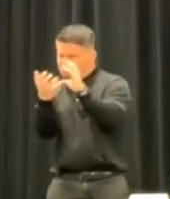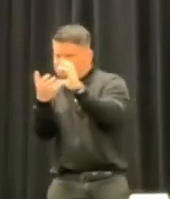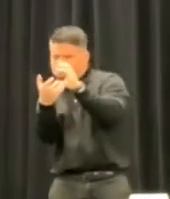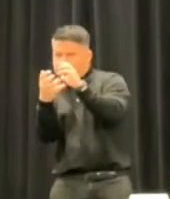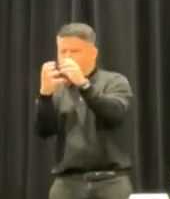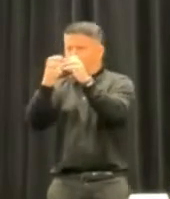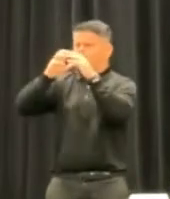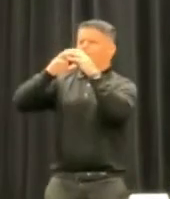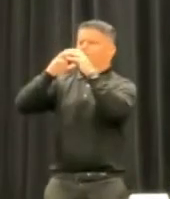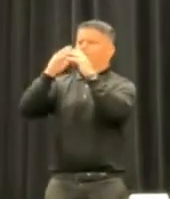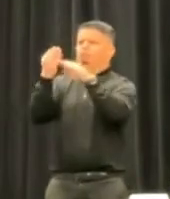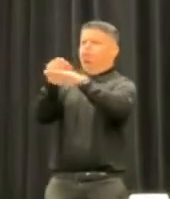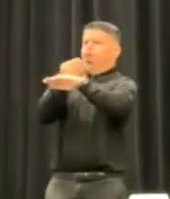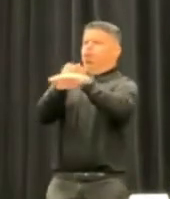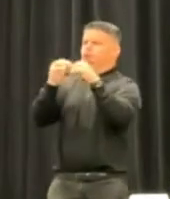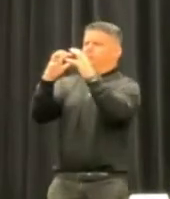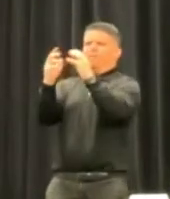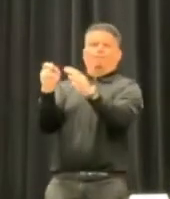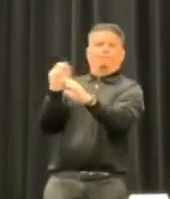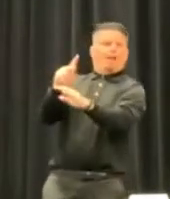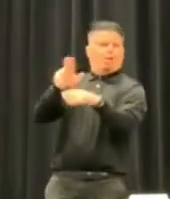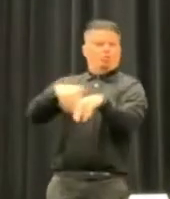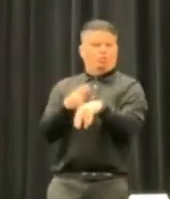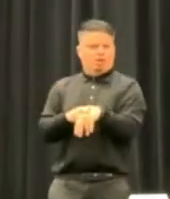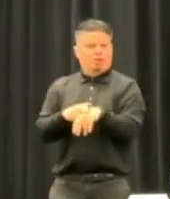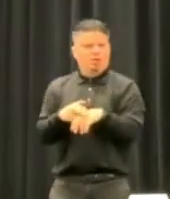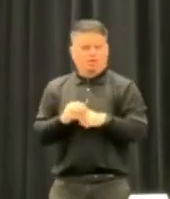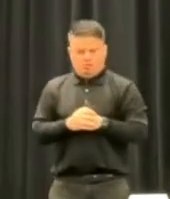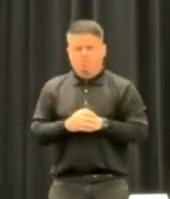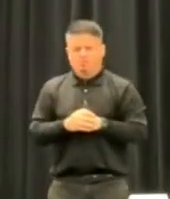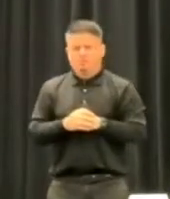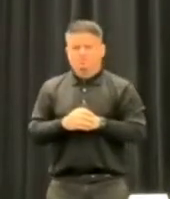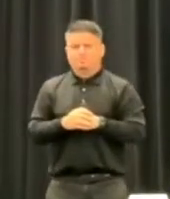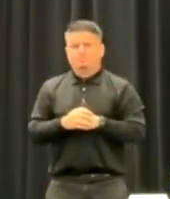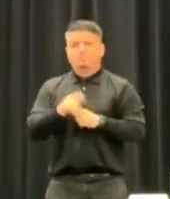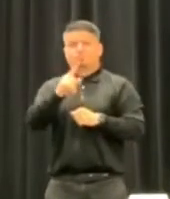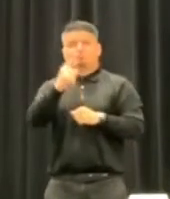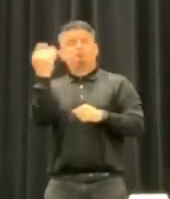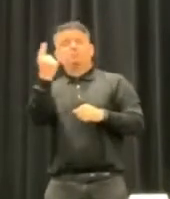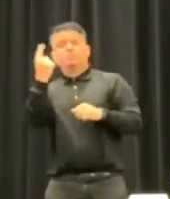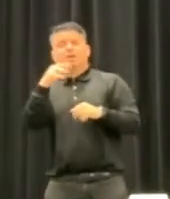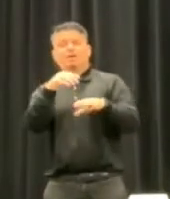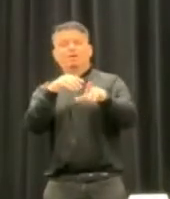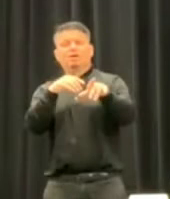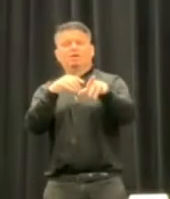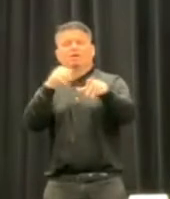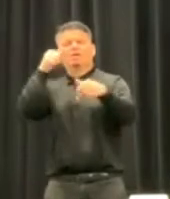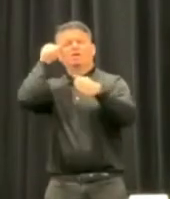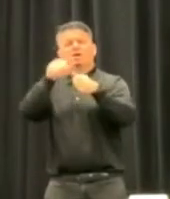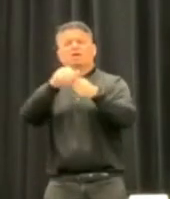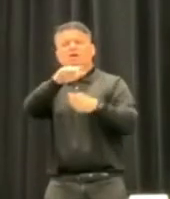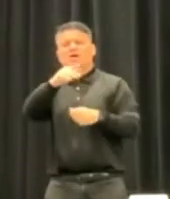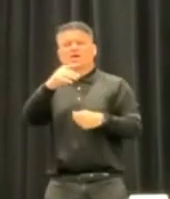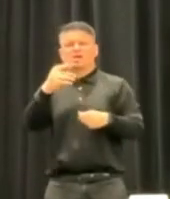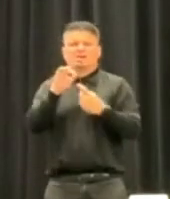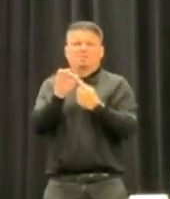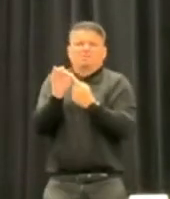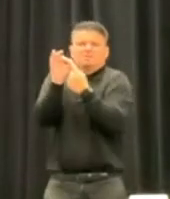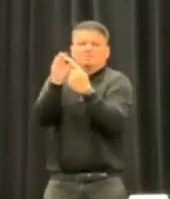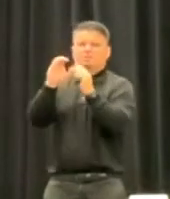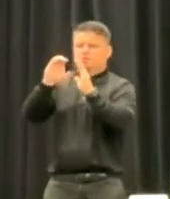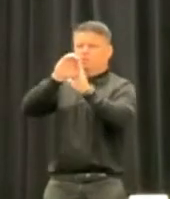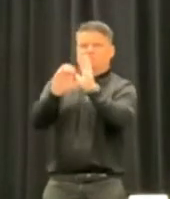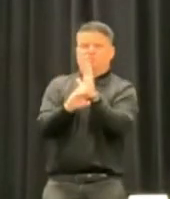volver a ser utilizadas él siempre con unos con uno con un código específico que nos pide también